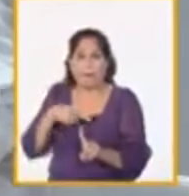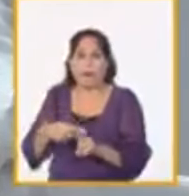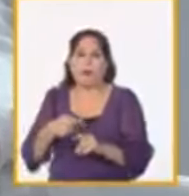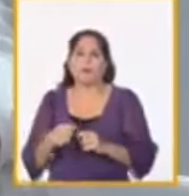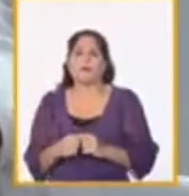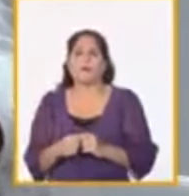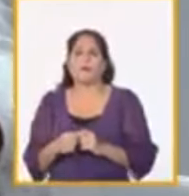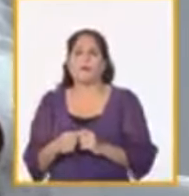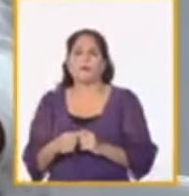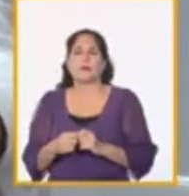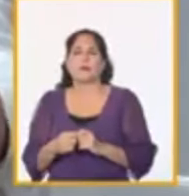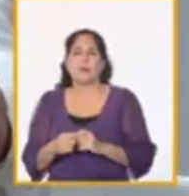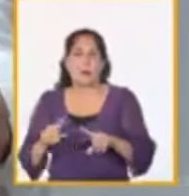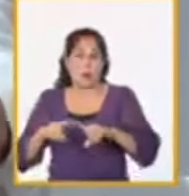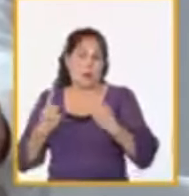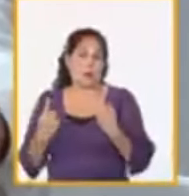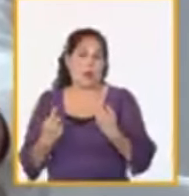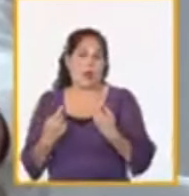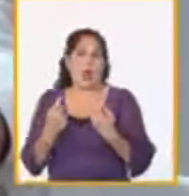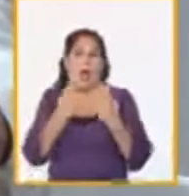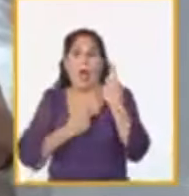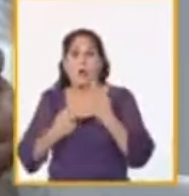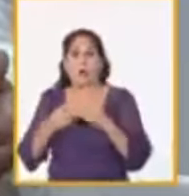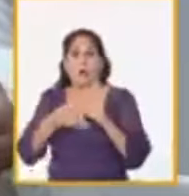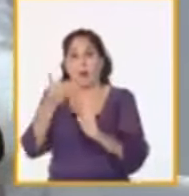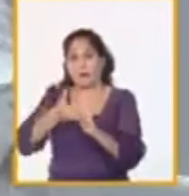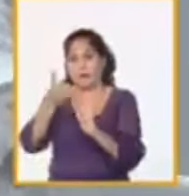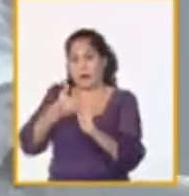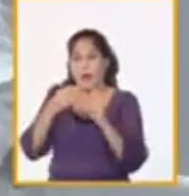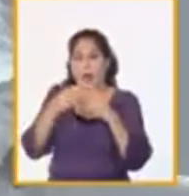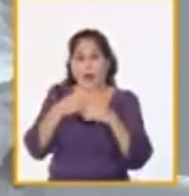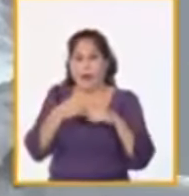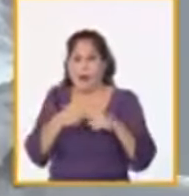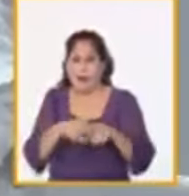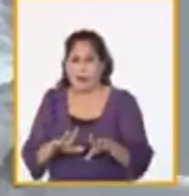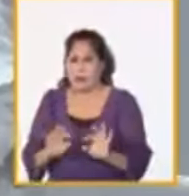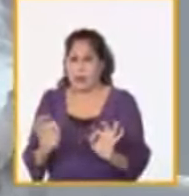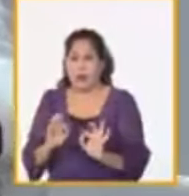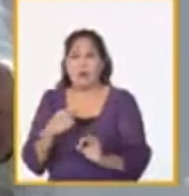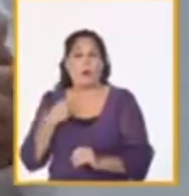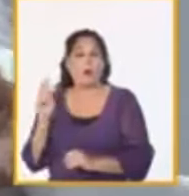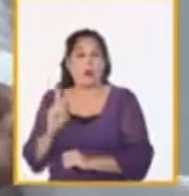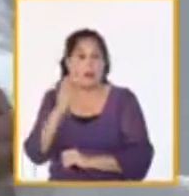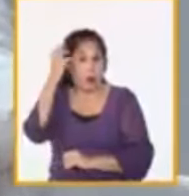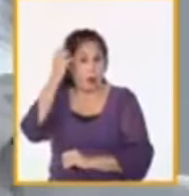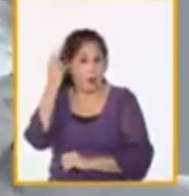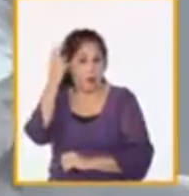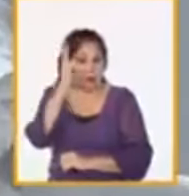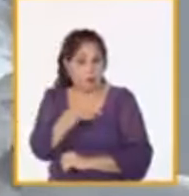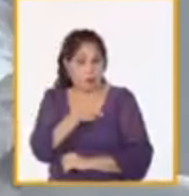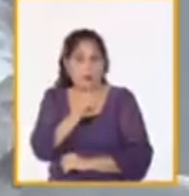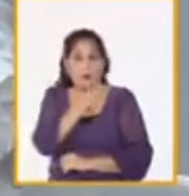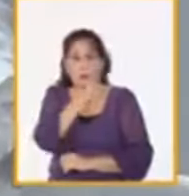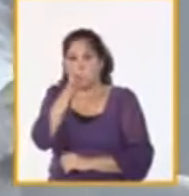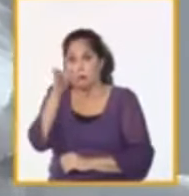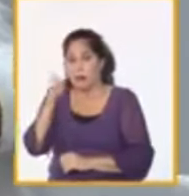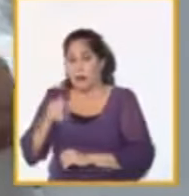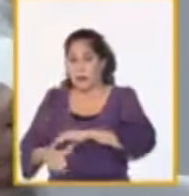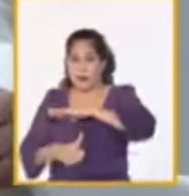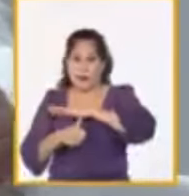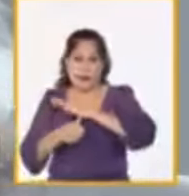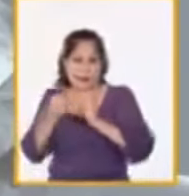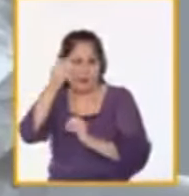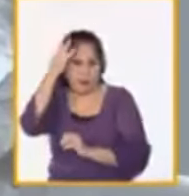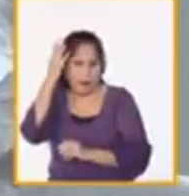partir de un grupo de obras que estamos haciendo por indicaciones de las visitas gubernamentales, los recorridos del presidente de la República,